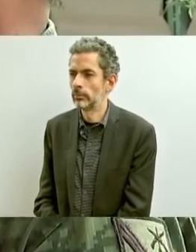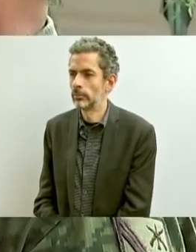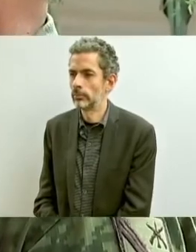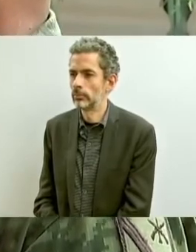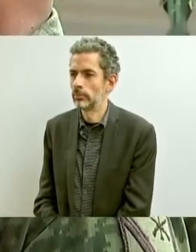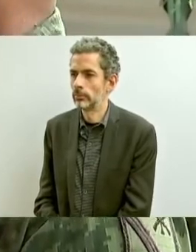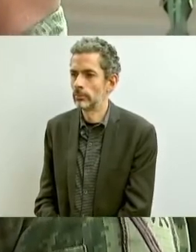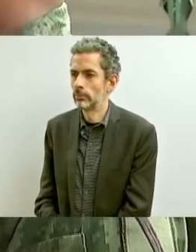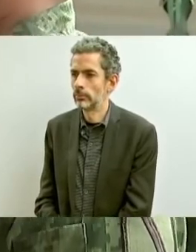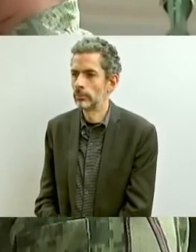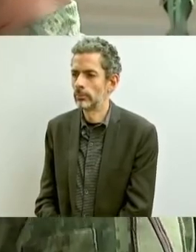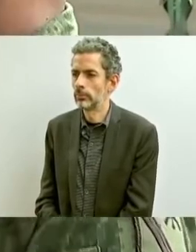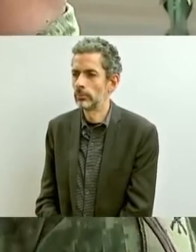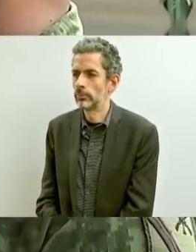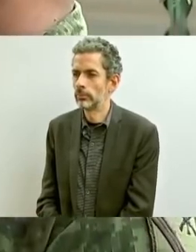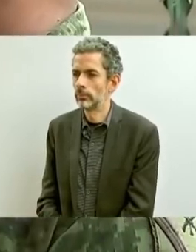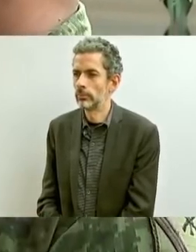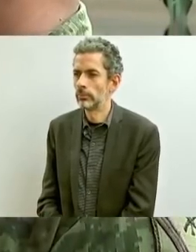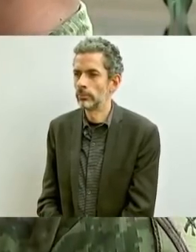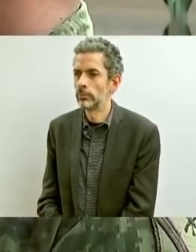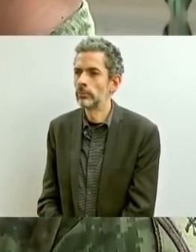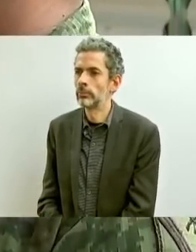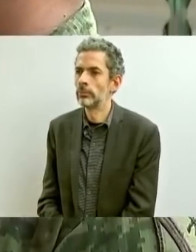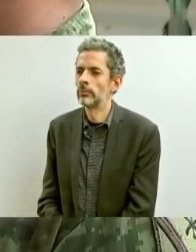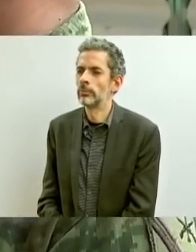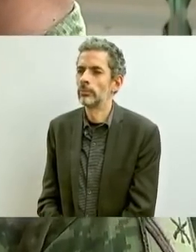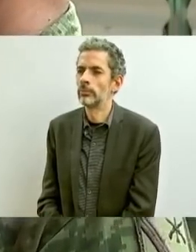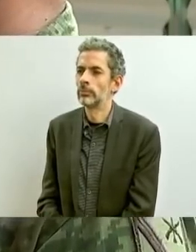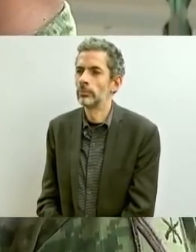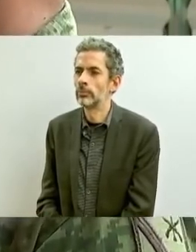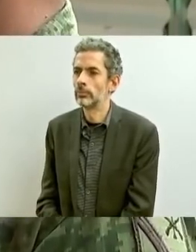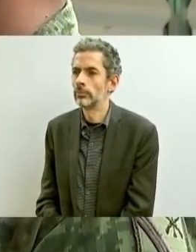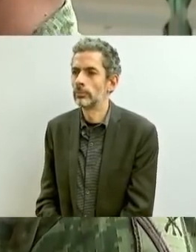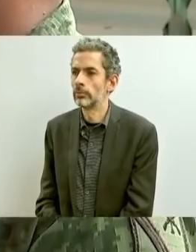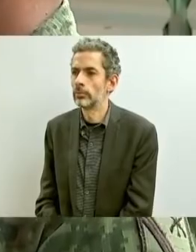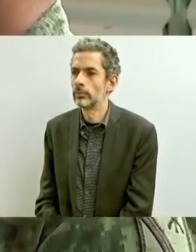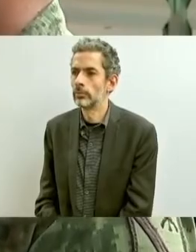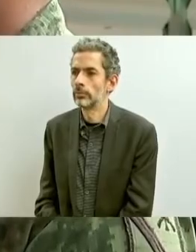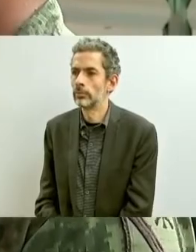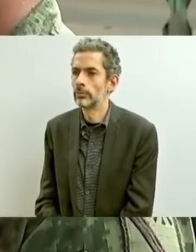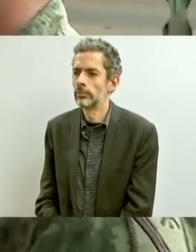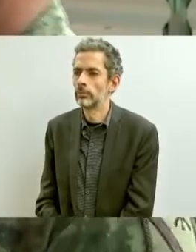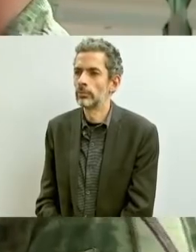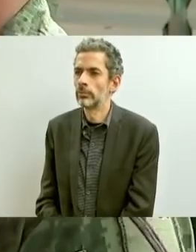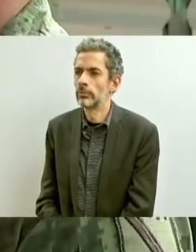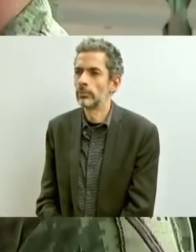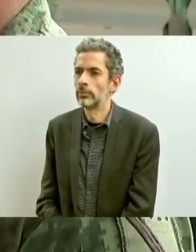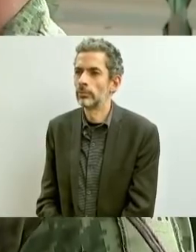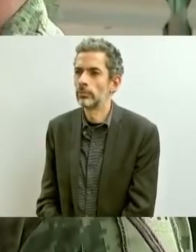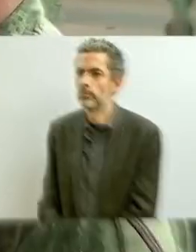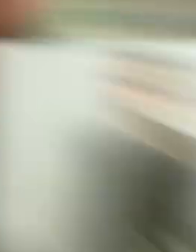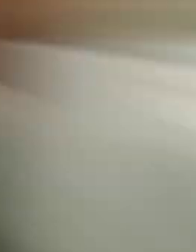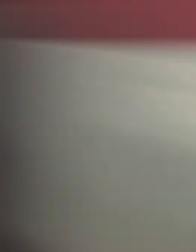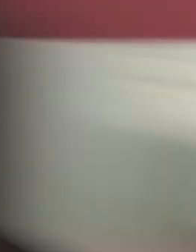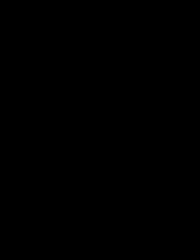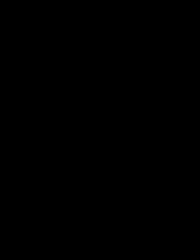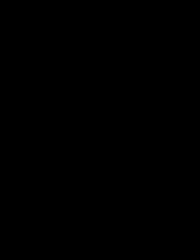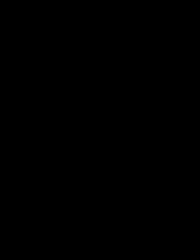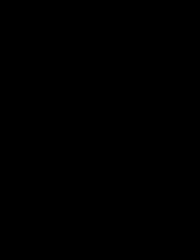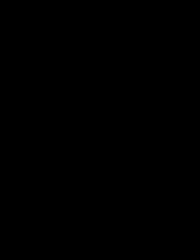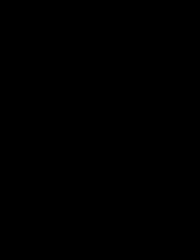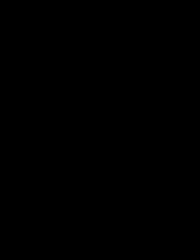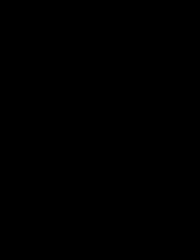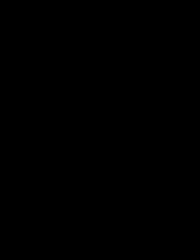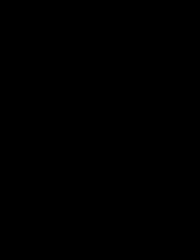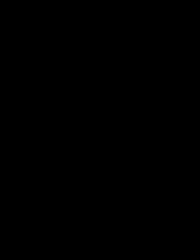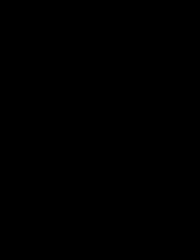y en el